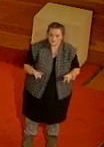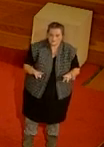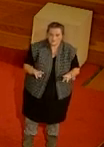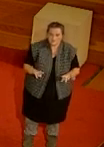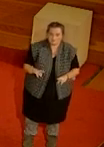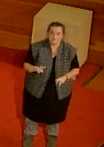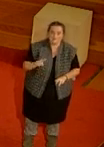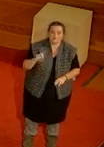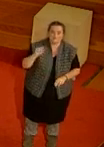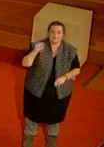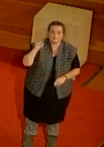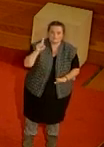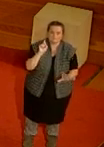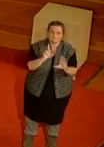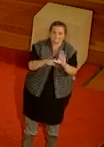studies